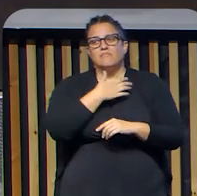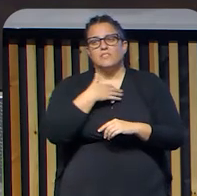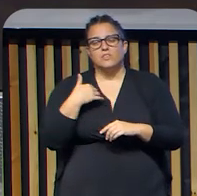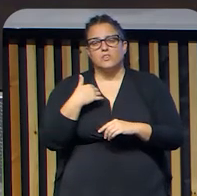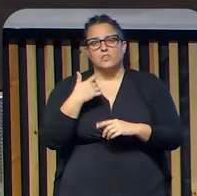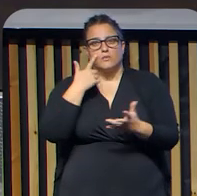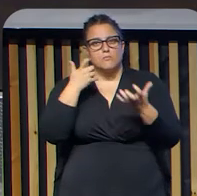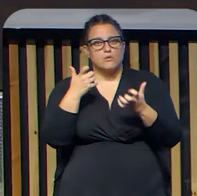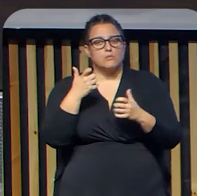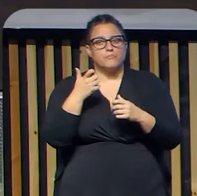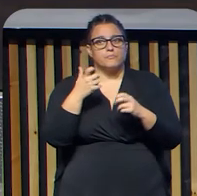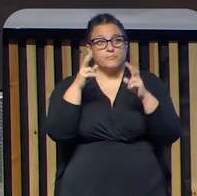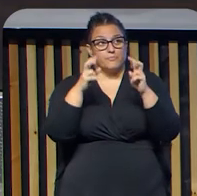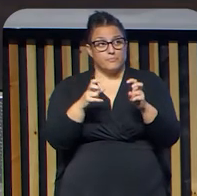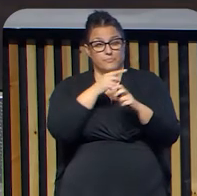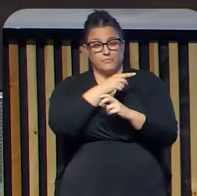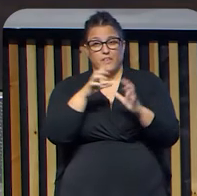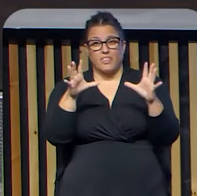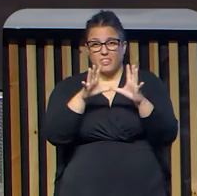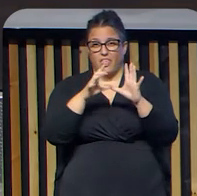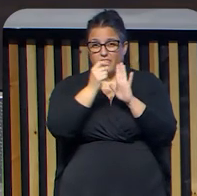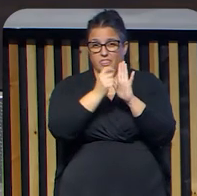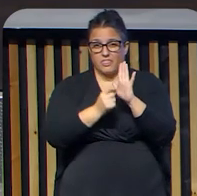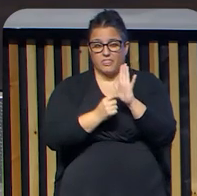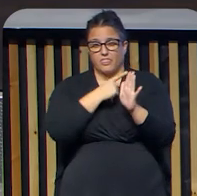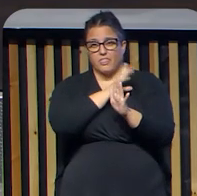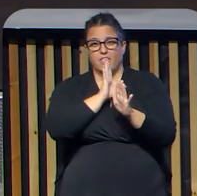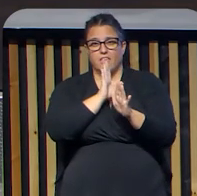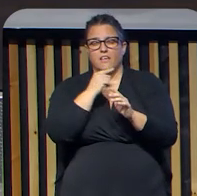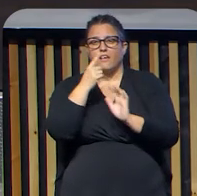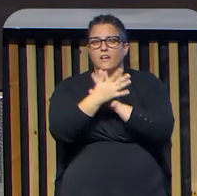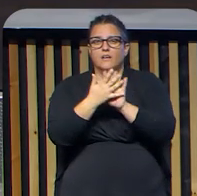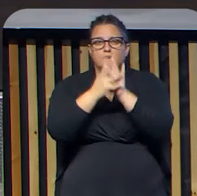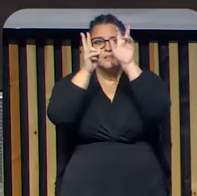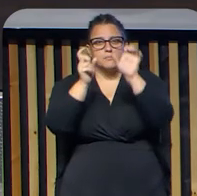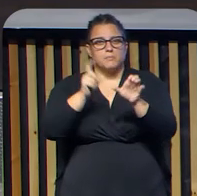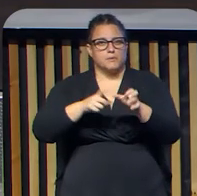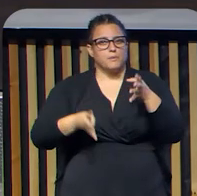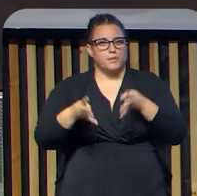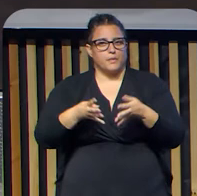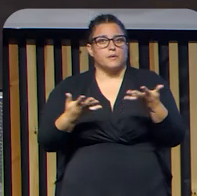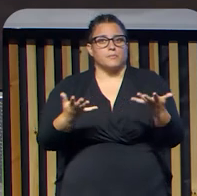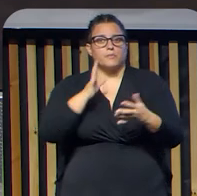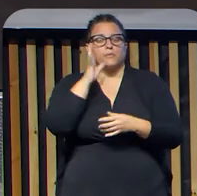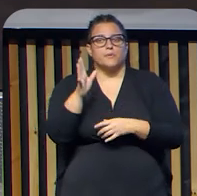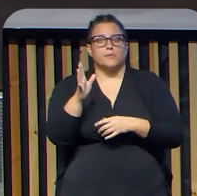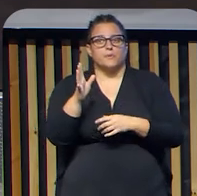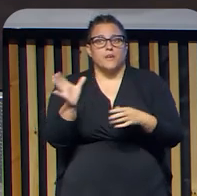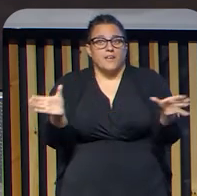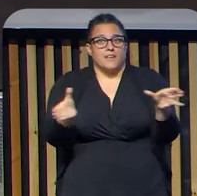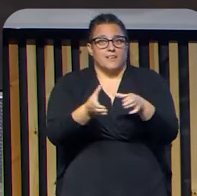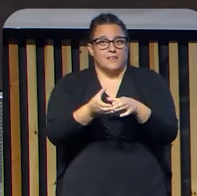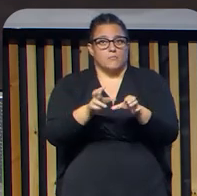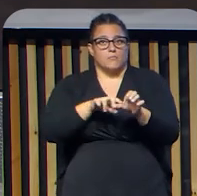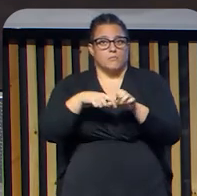porque claro lo del equipo multidisciplinar por supuesto que está muy bien como hemos hablado a la mañana dentro de la Administración hay que trabajarlo